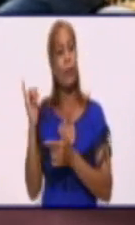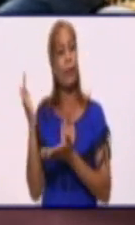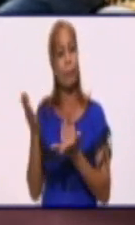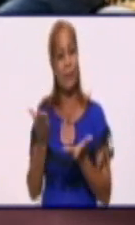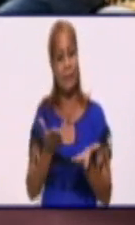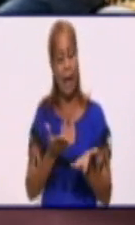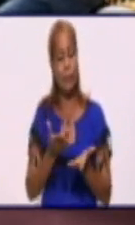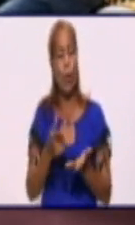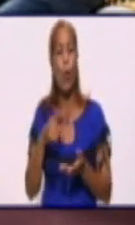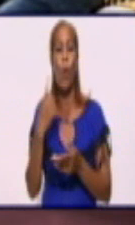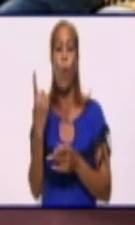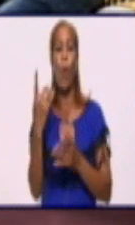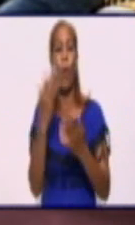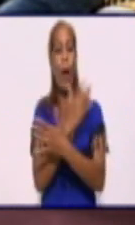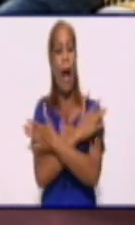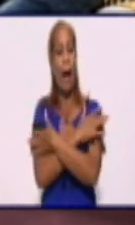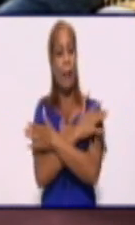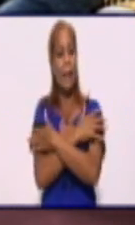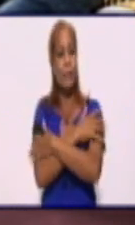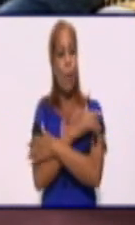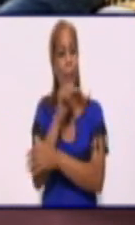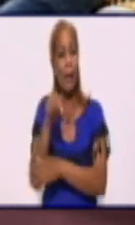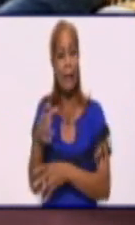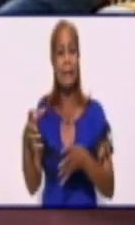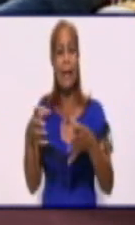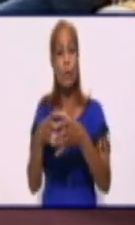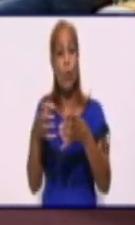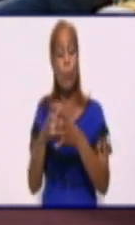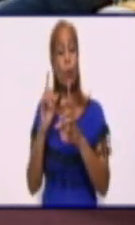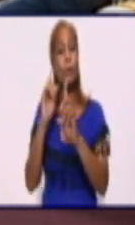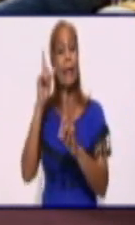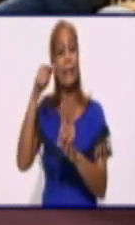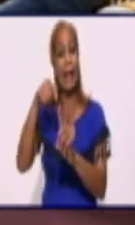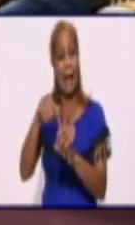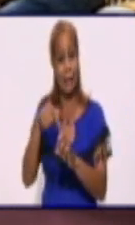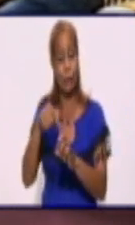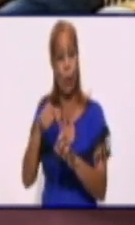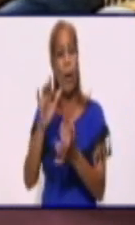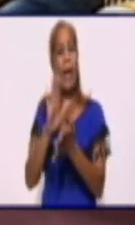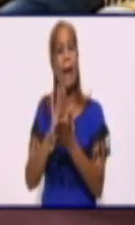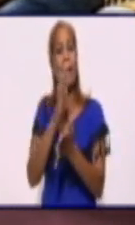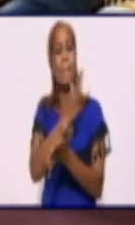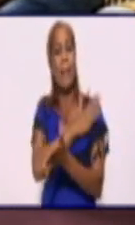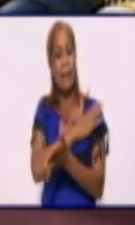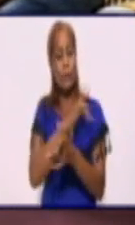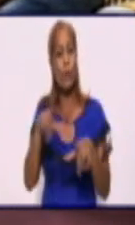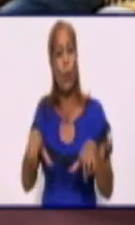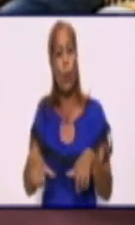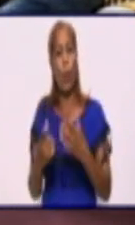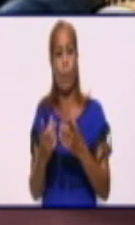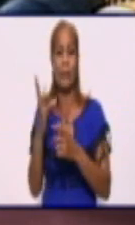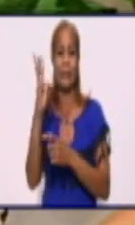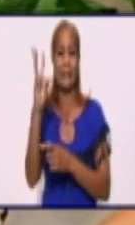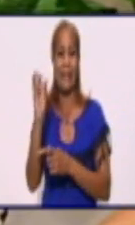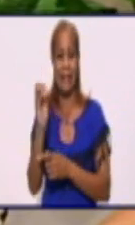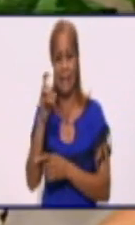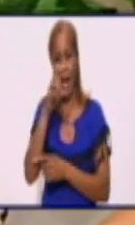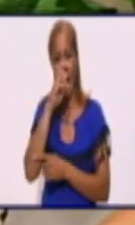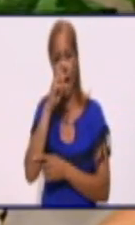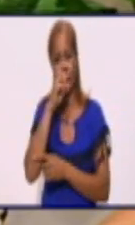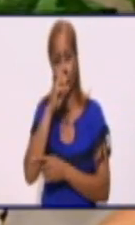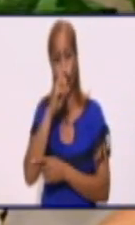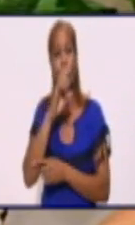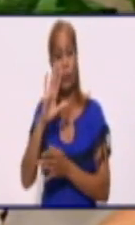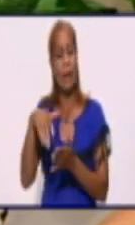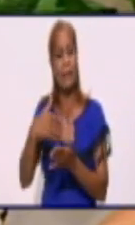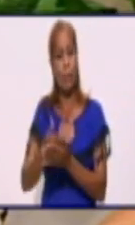Un abrazo para toda la gente de la guerrilla. Claro. En marzo cumplen 30 años. Sí. Así es. Ese va a ser otro tema, los vamos a invitar después